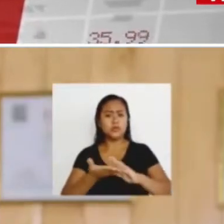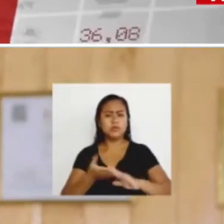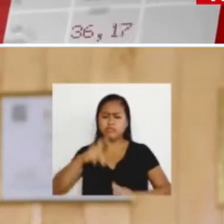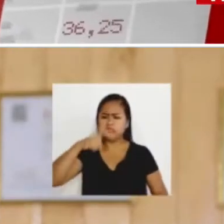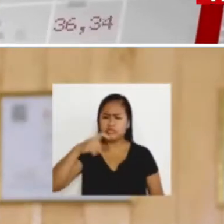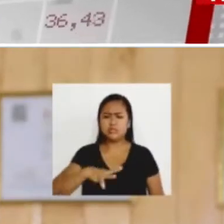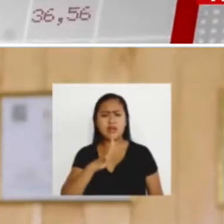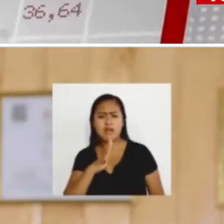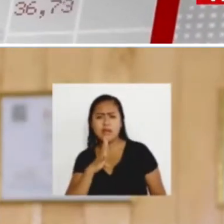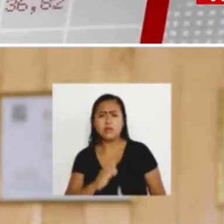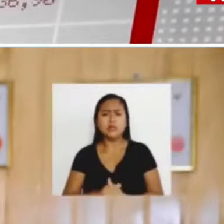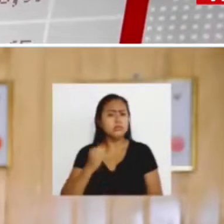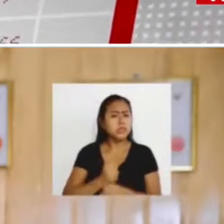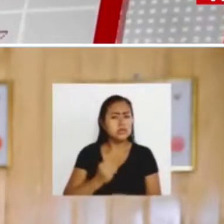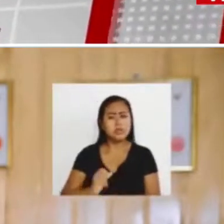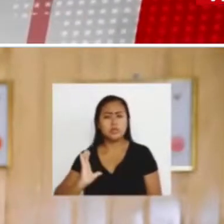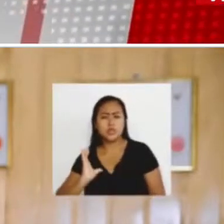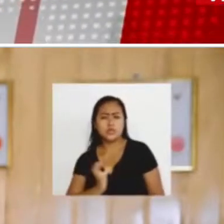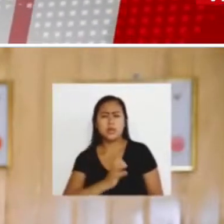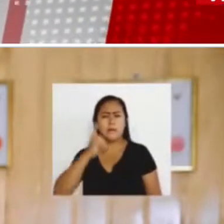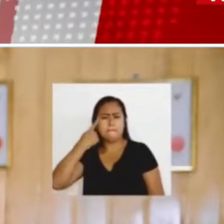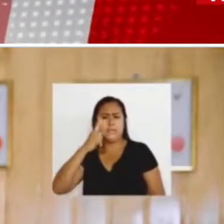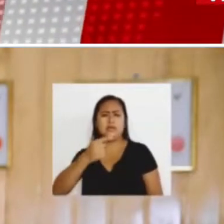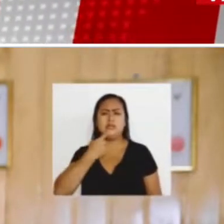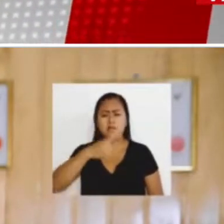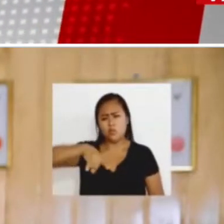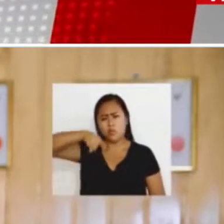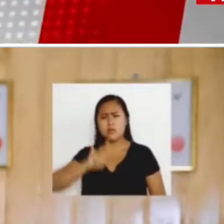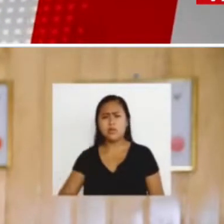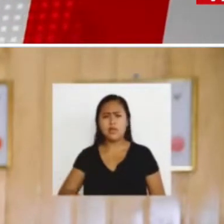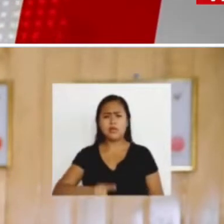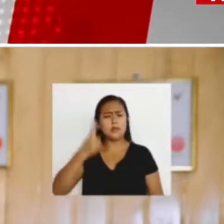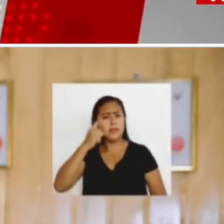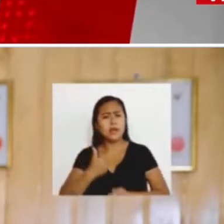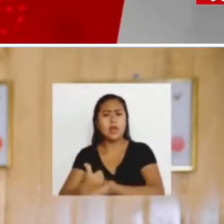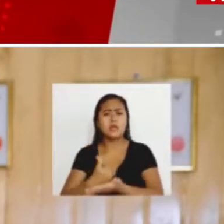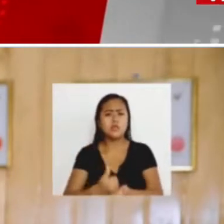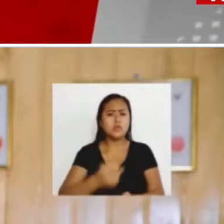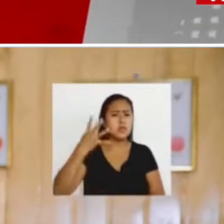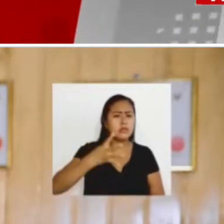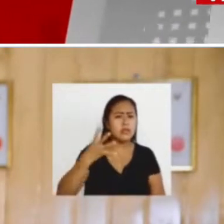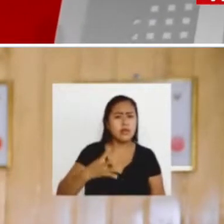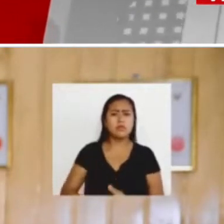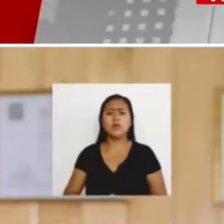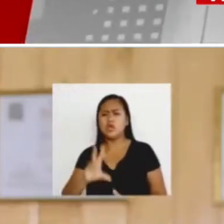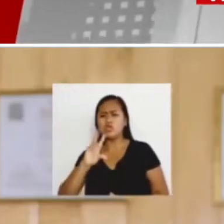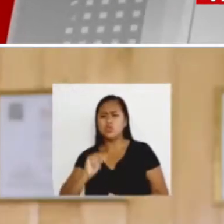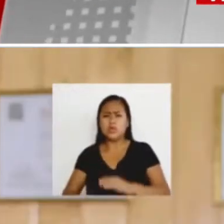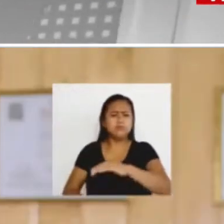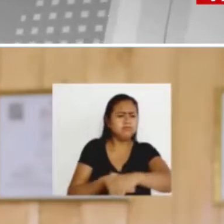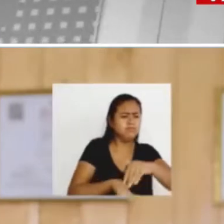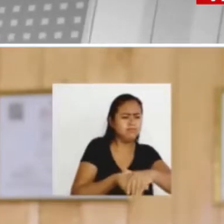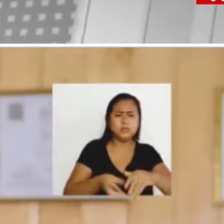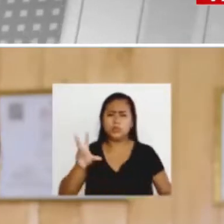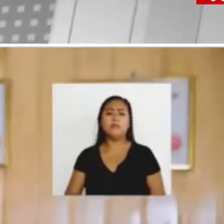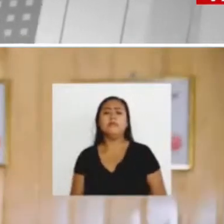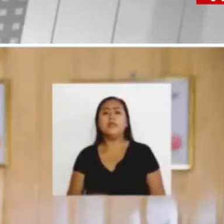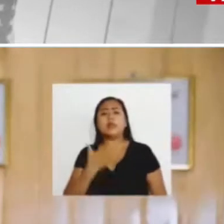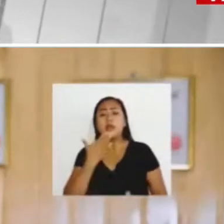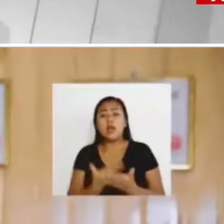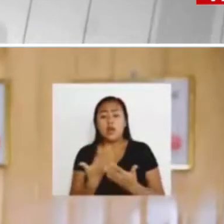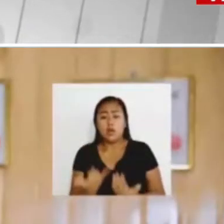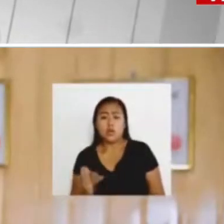político, o sea, la mezquindad política. Cuando una autoridad regional es de otro partido y el alcalde es de otro partido, no se ponían de acuerdo. Y muchas